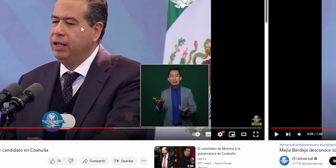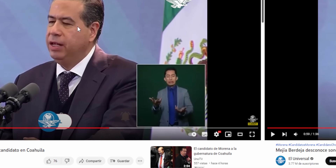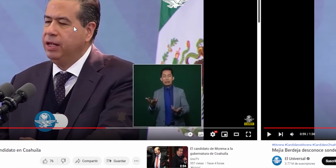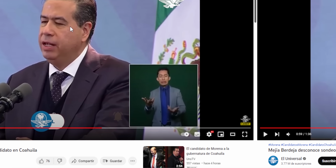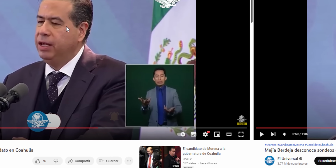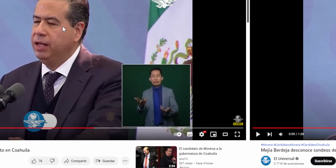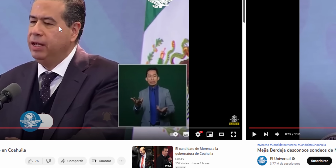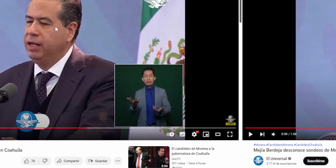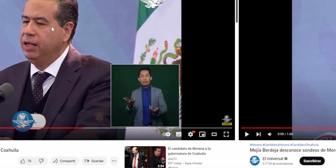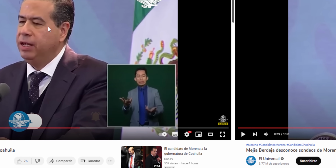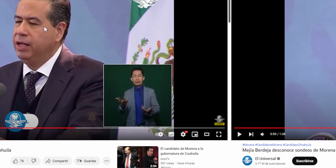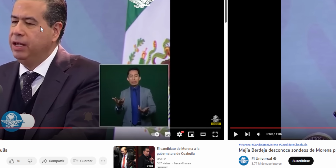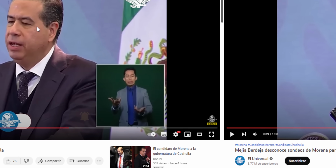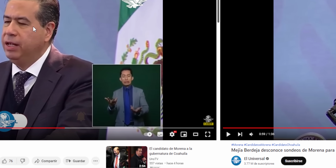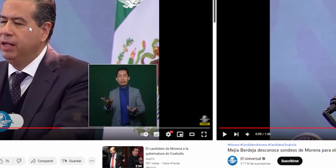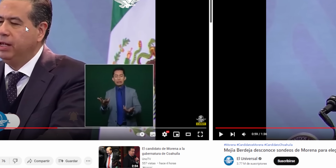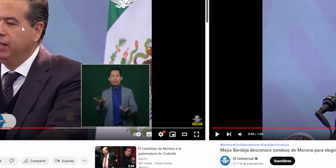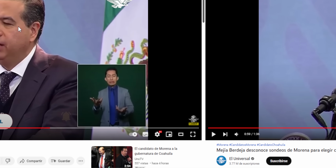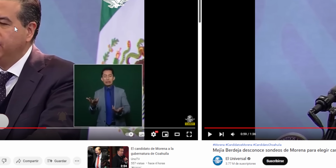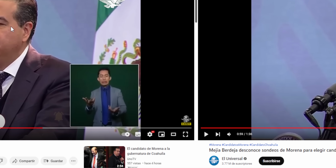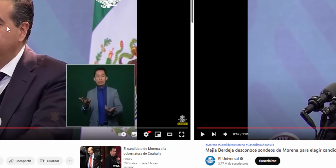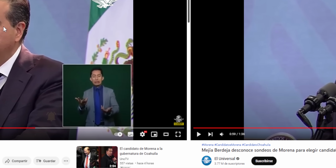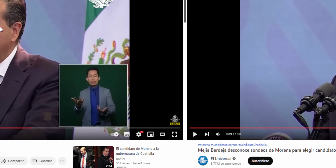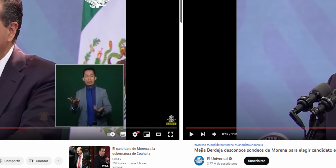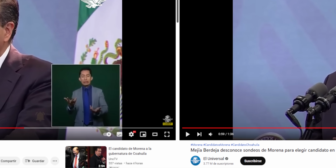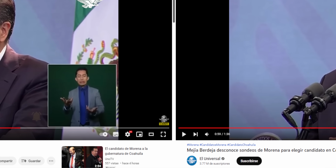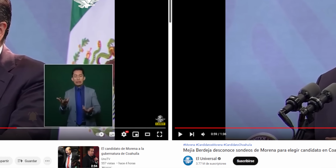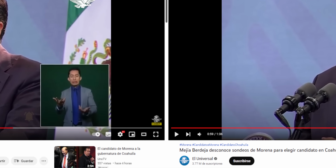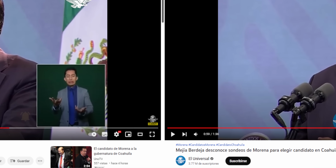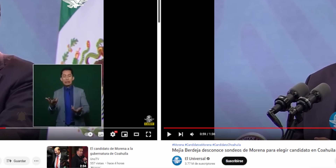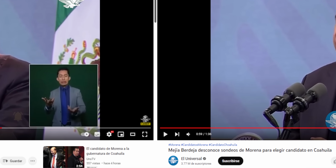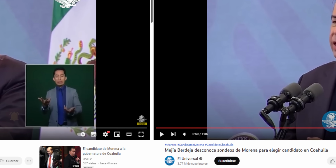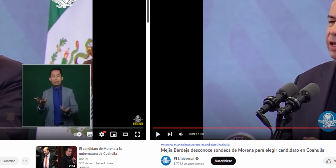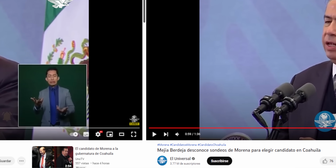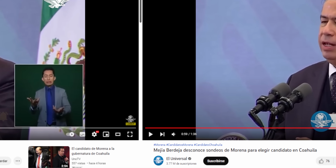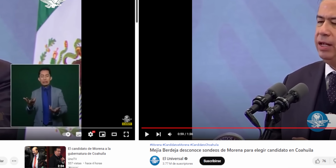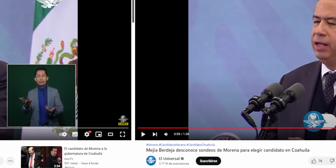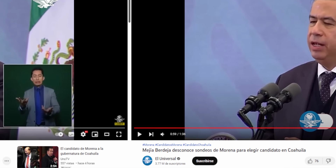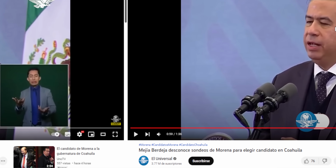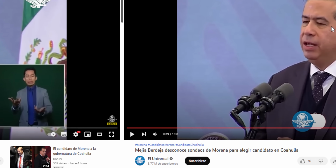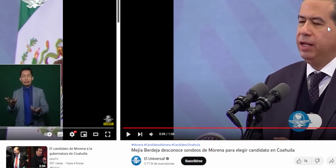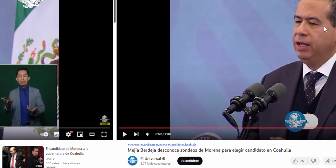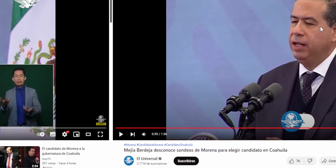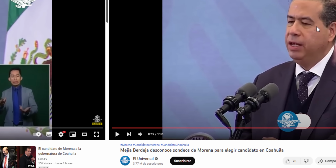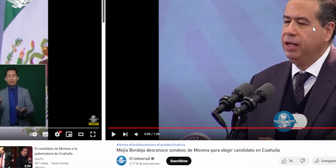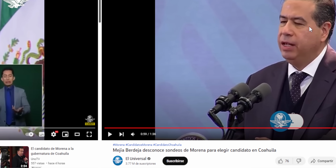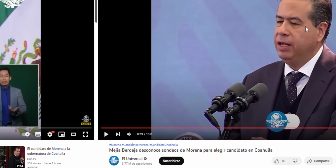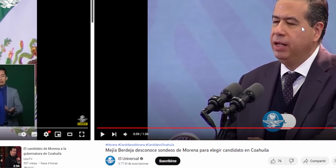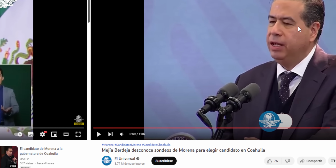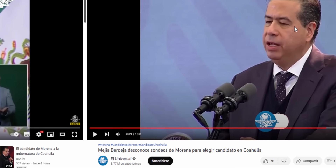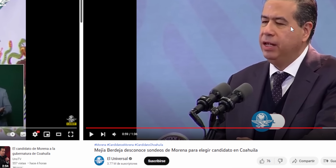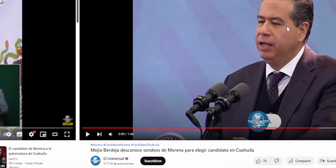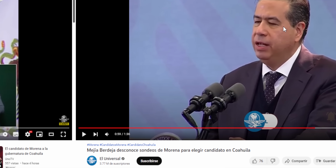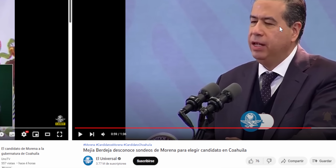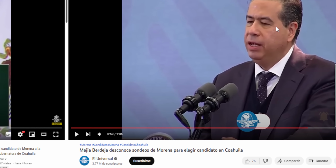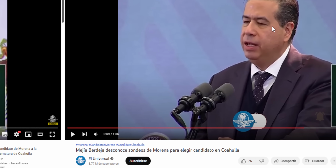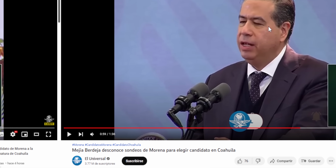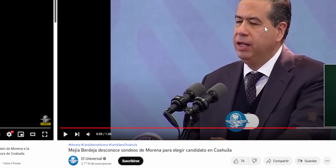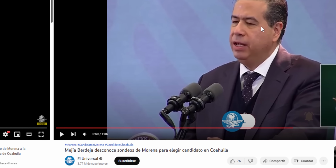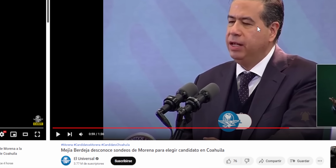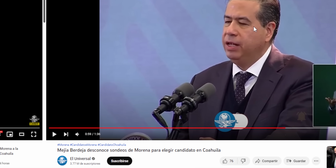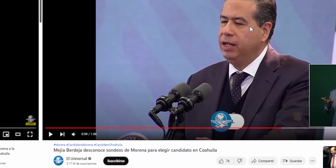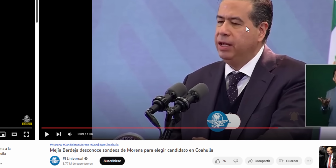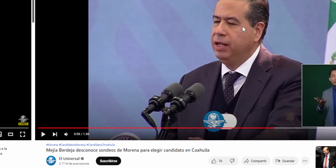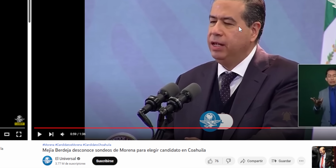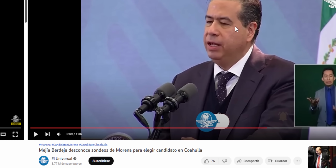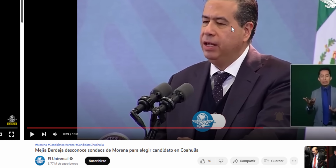Y cuántos vídeos si hay con pruebas de que ciertos grupos llegaron para hacer en algún lugar y que ya está con las filtraciones